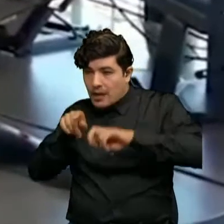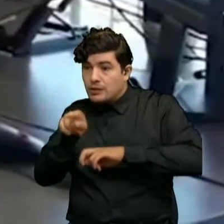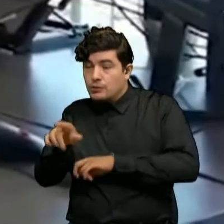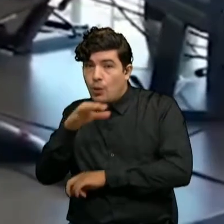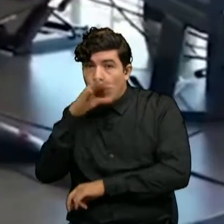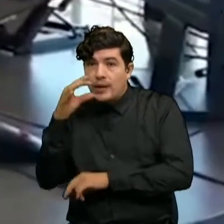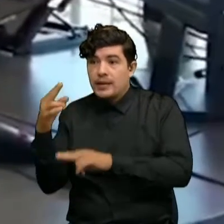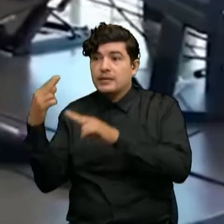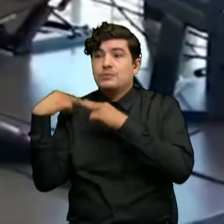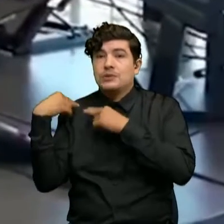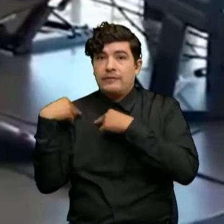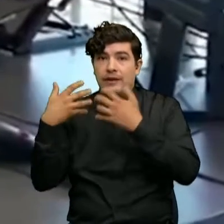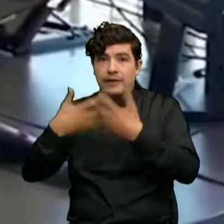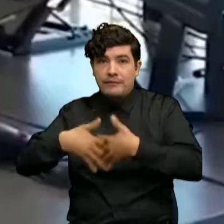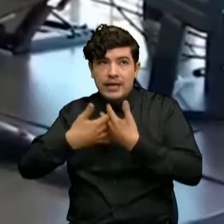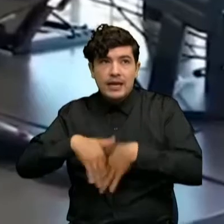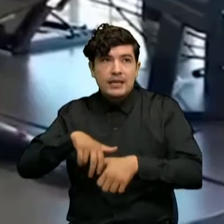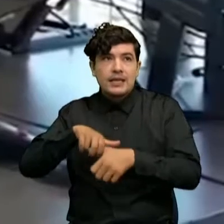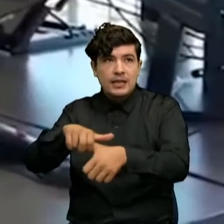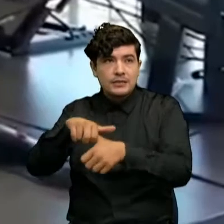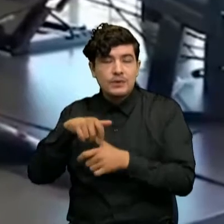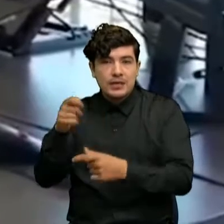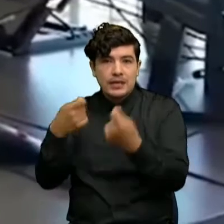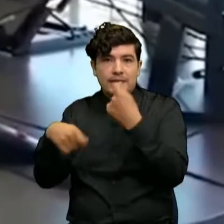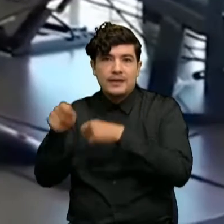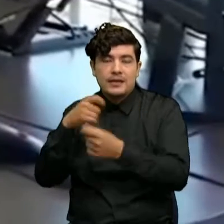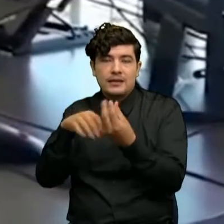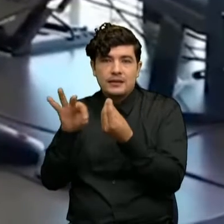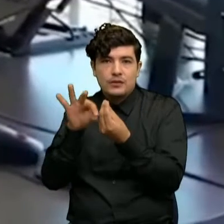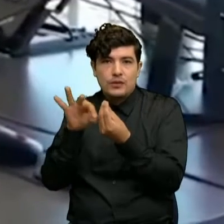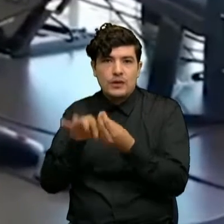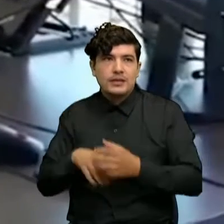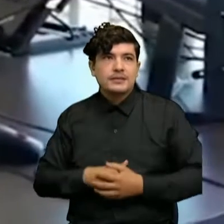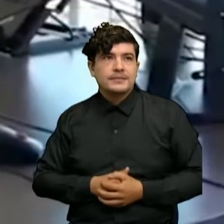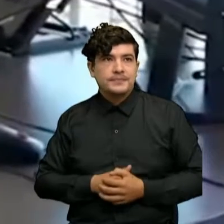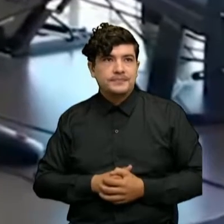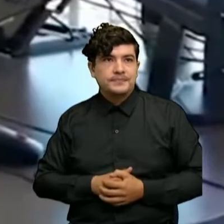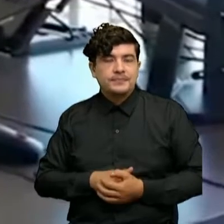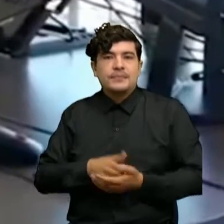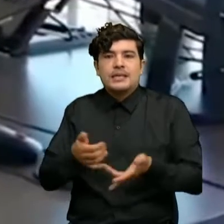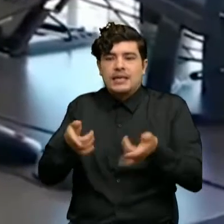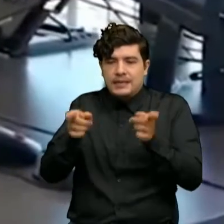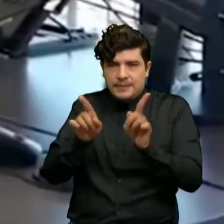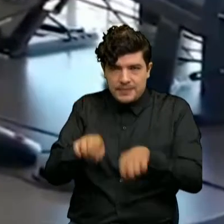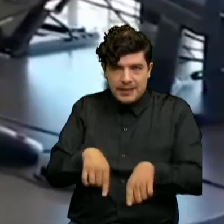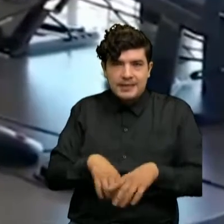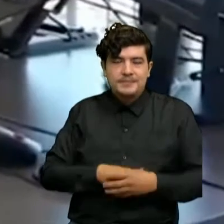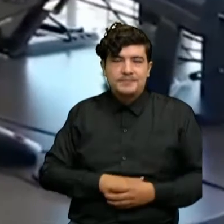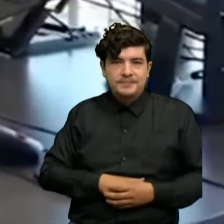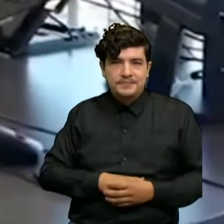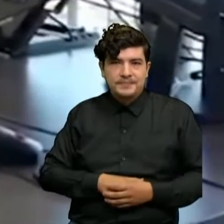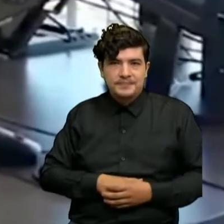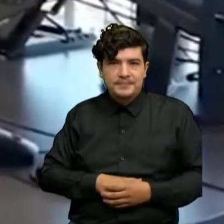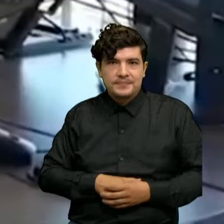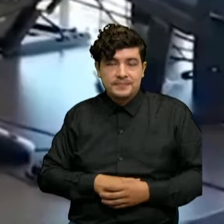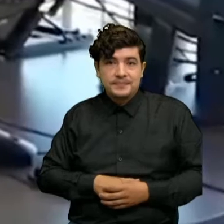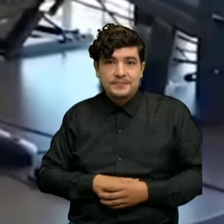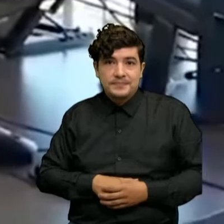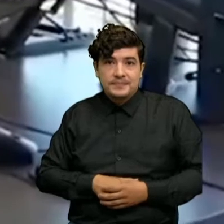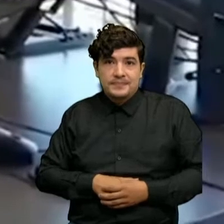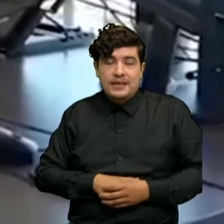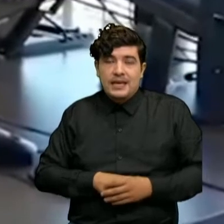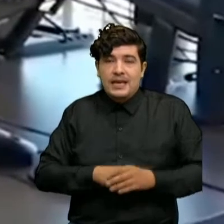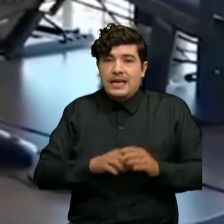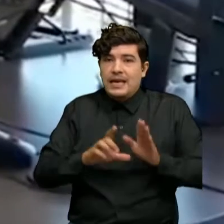fabricación tráfico porte de estupefacientes asimismo en concurso con el delito de designación y